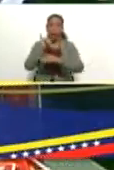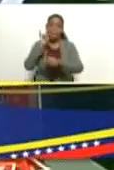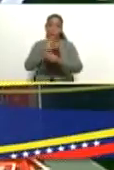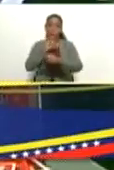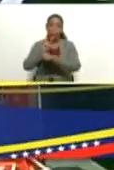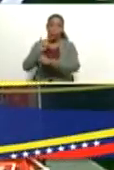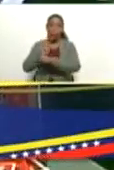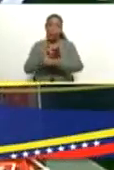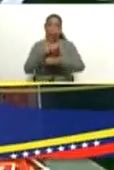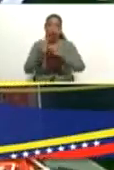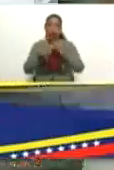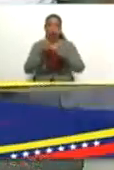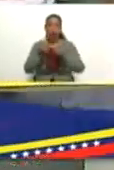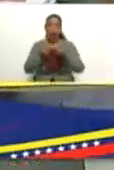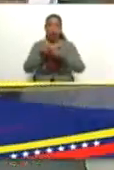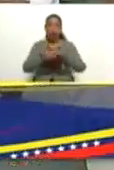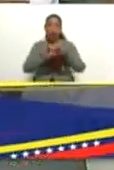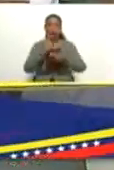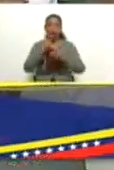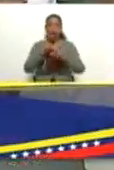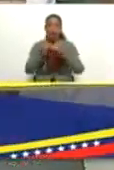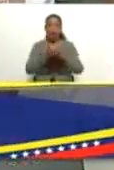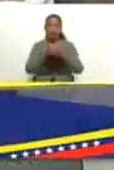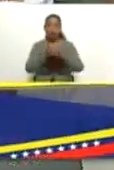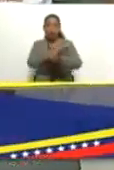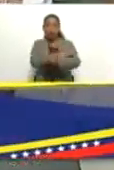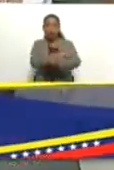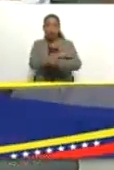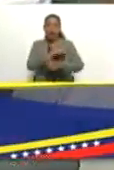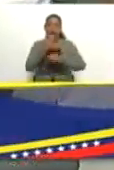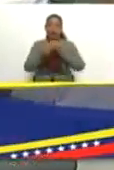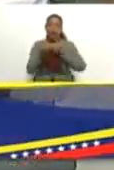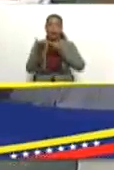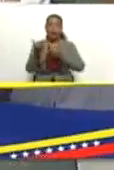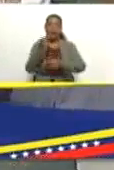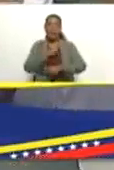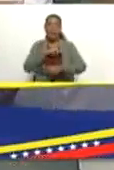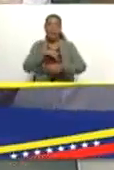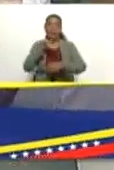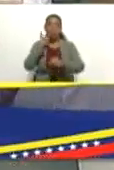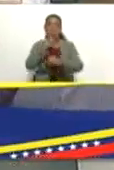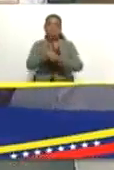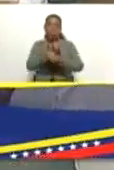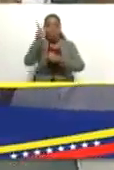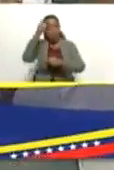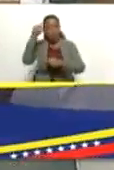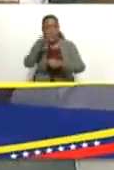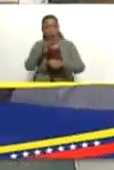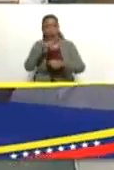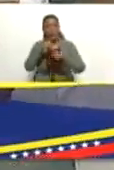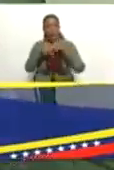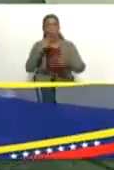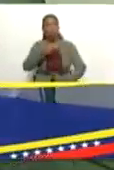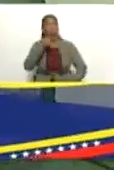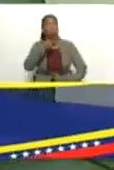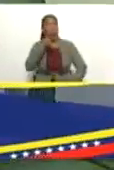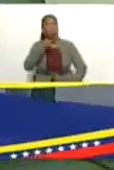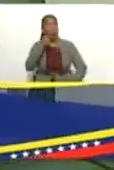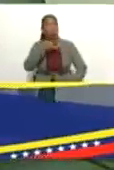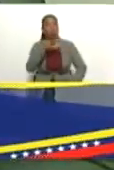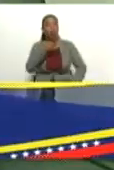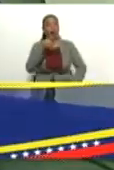de la derecha. Ofertas falsas, lanzan ofertas falsas para engañar al pueblo. La politiquería, la demagogia.